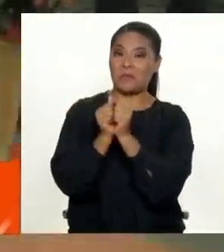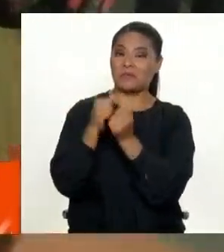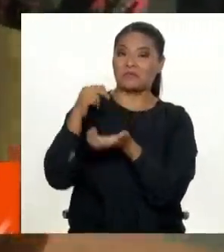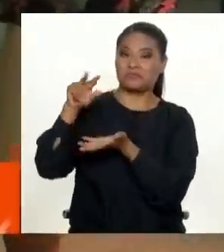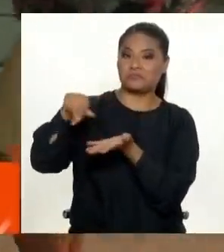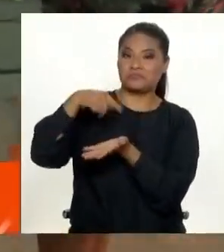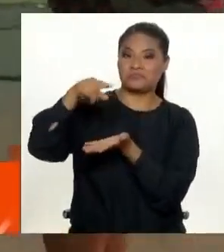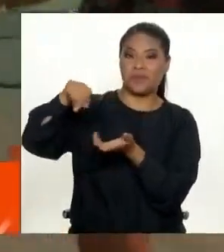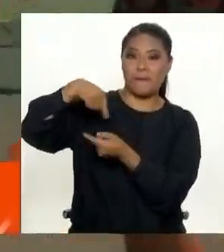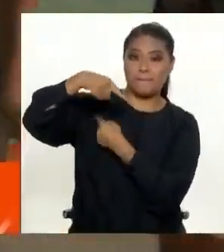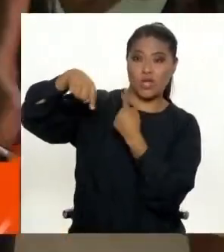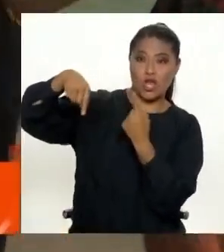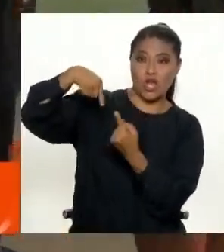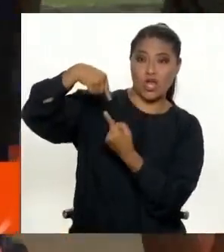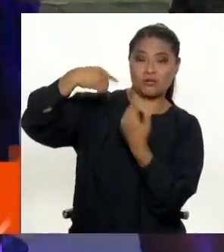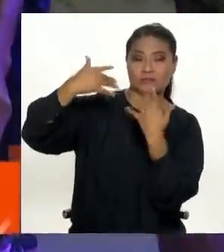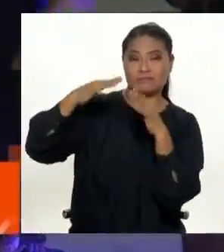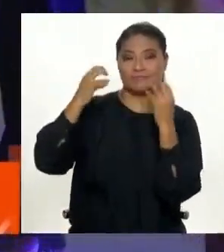ajá.